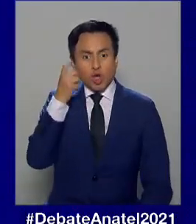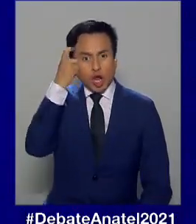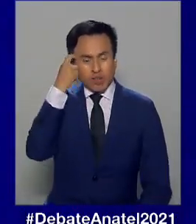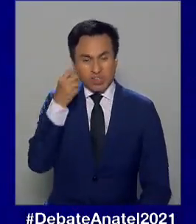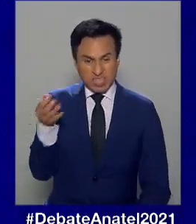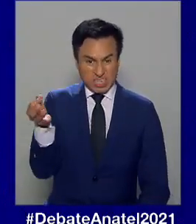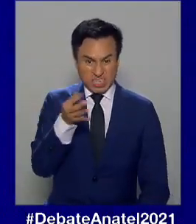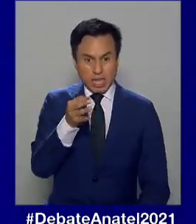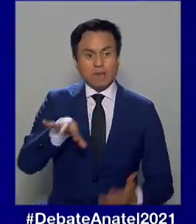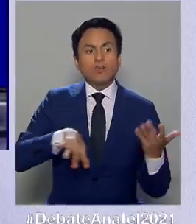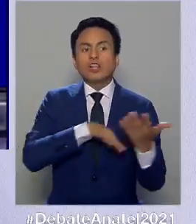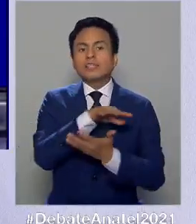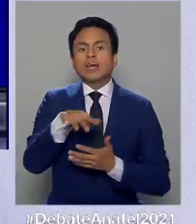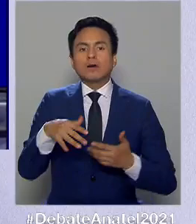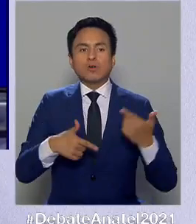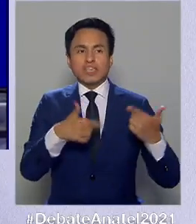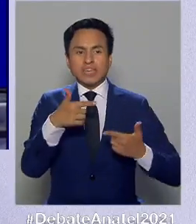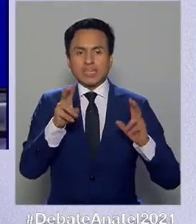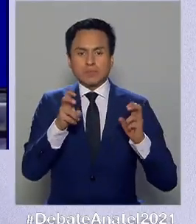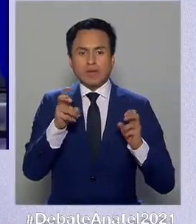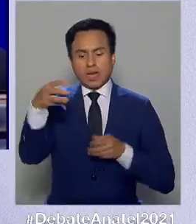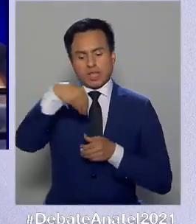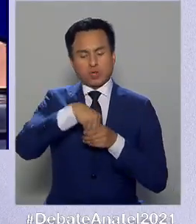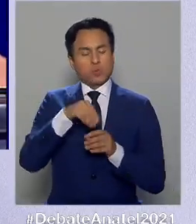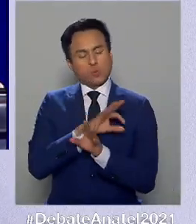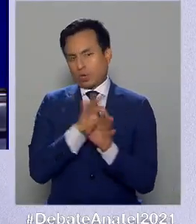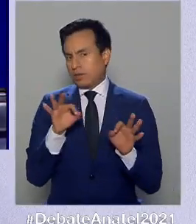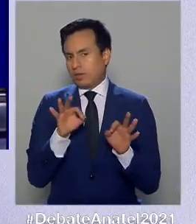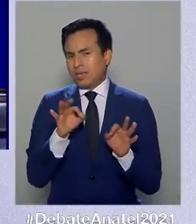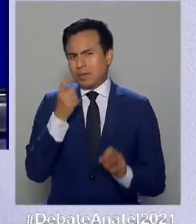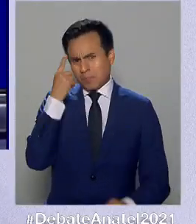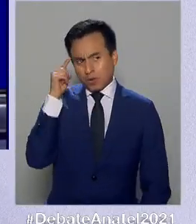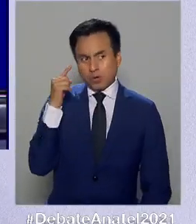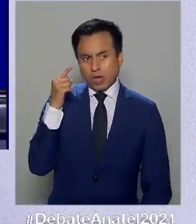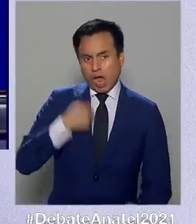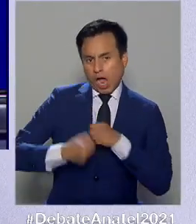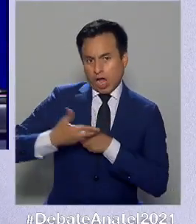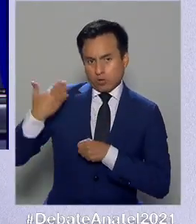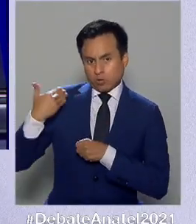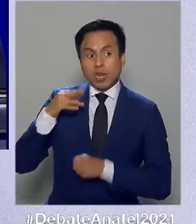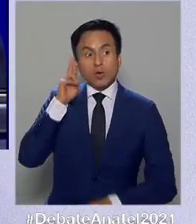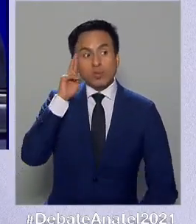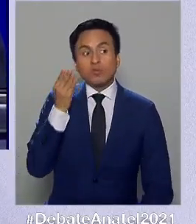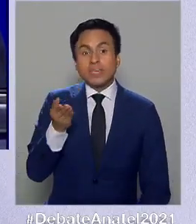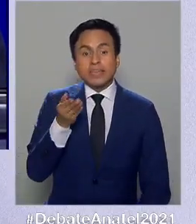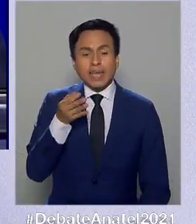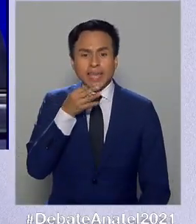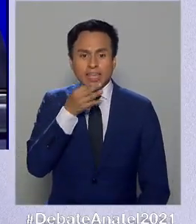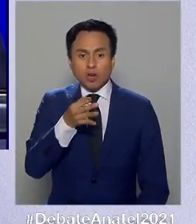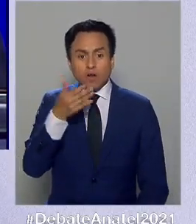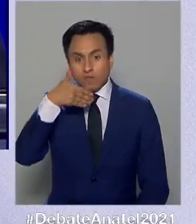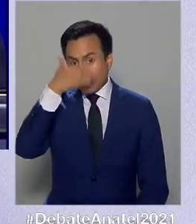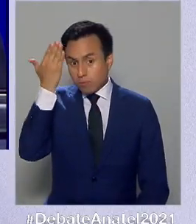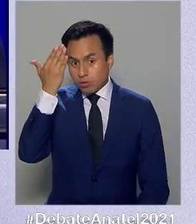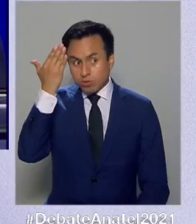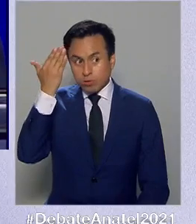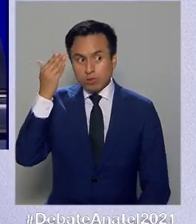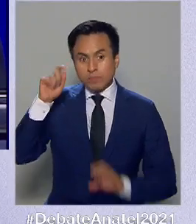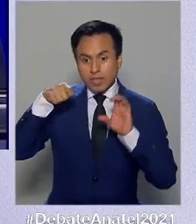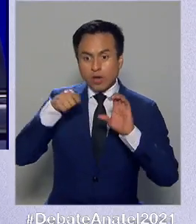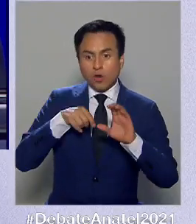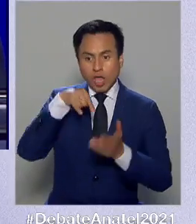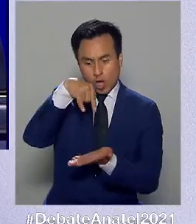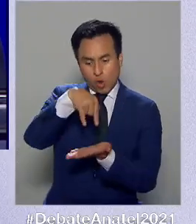decir que la violencia en política no tiene cabida nunca. Pero hace unos años, y todos lo recordamos, usted reivindicó en un famoso video ahí a la salida del